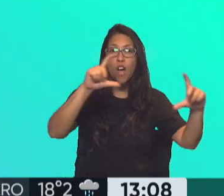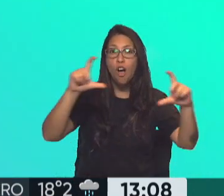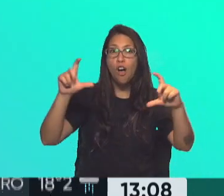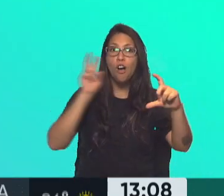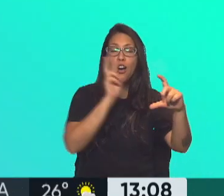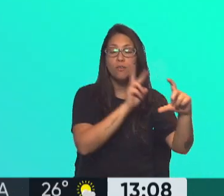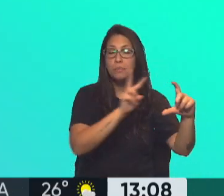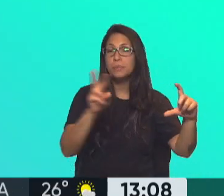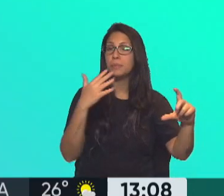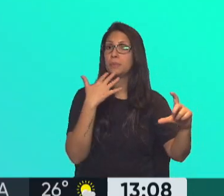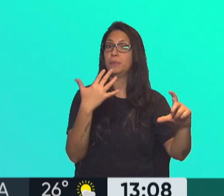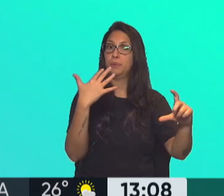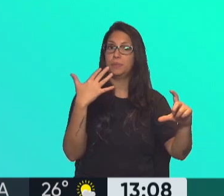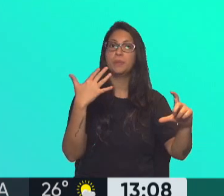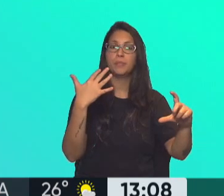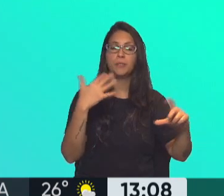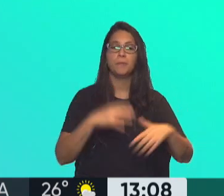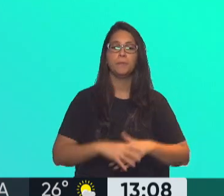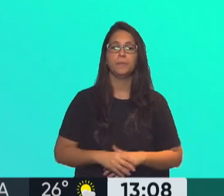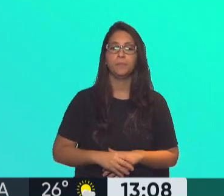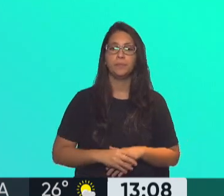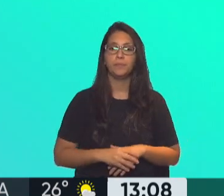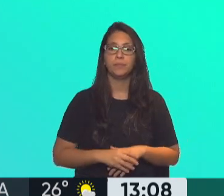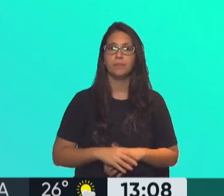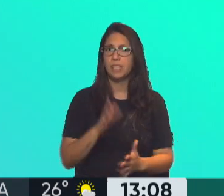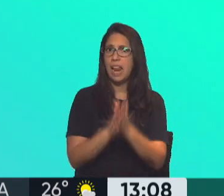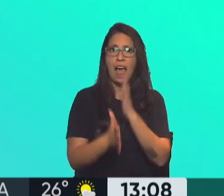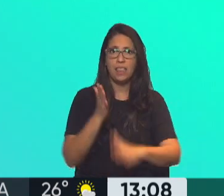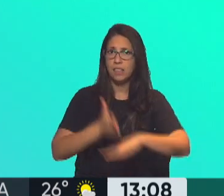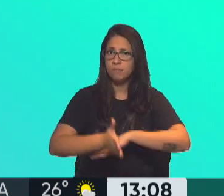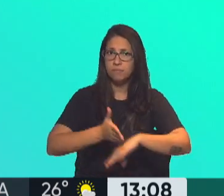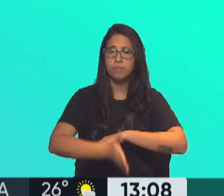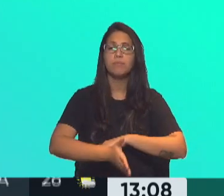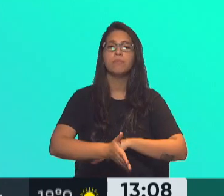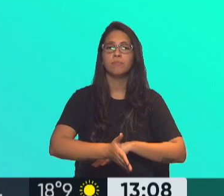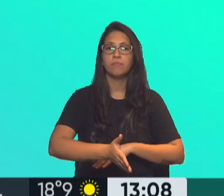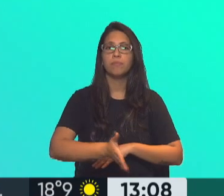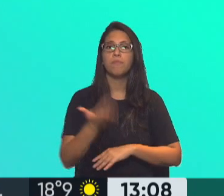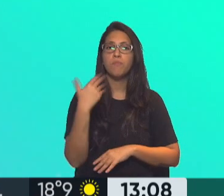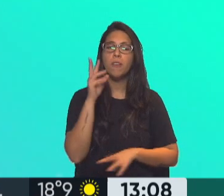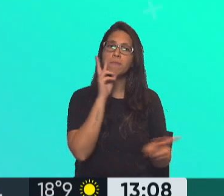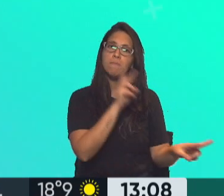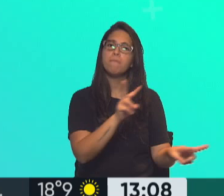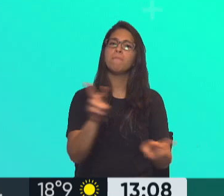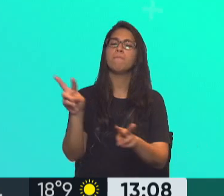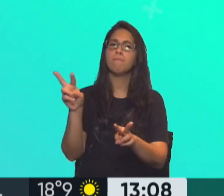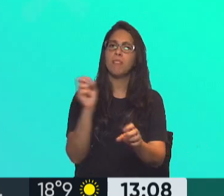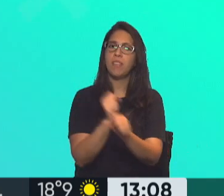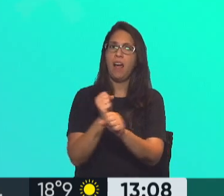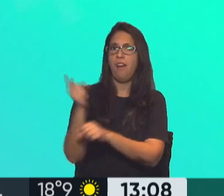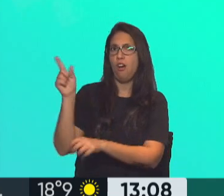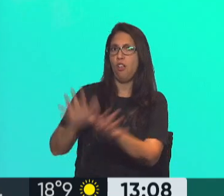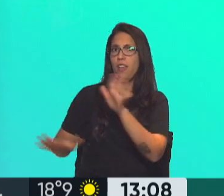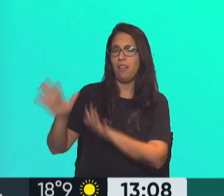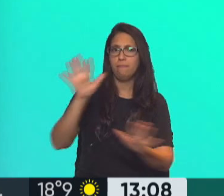como decimos, se va a ver en la Fototeca Benito Panuzzi. Es absolutamente gratuito. Es la posibilidad de encontrarse con este trabajo, con